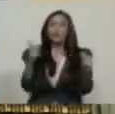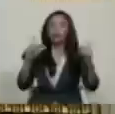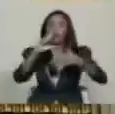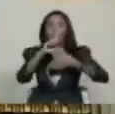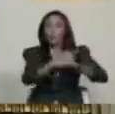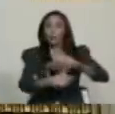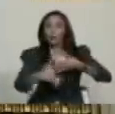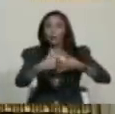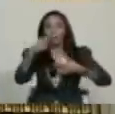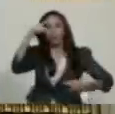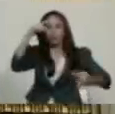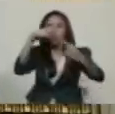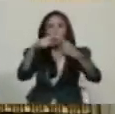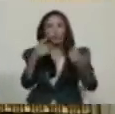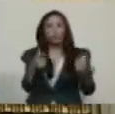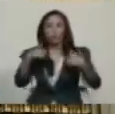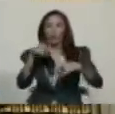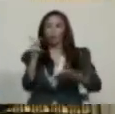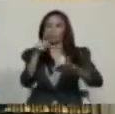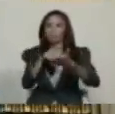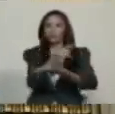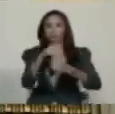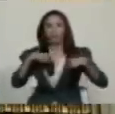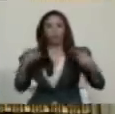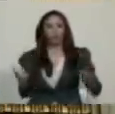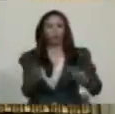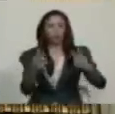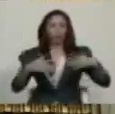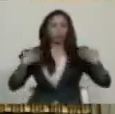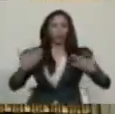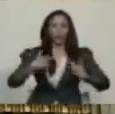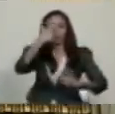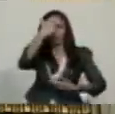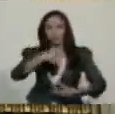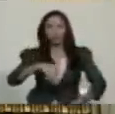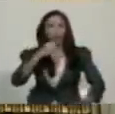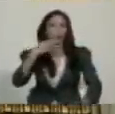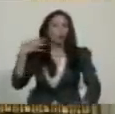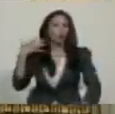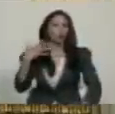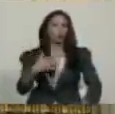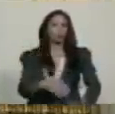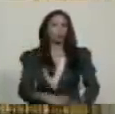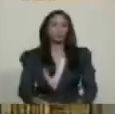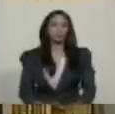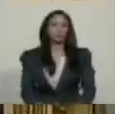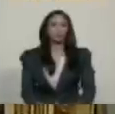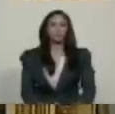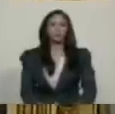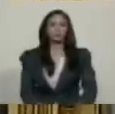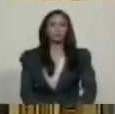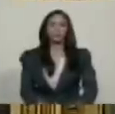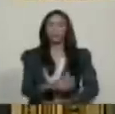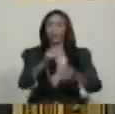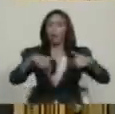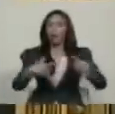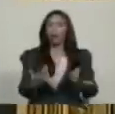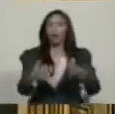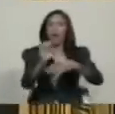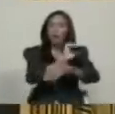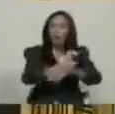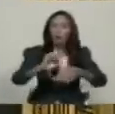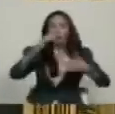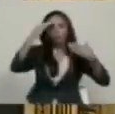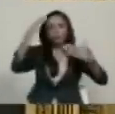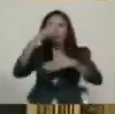supo llegar, como llegó él, a Quito, victorioso, llegar a Quito, liberar lo que hoy es el Ecuador. Saludo a